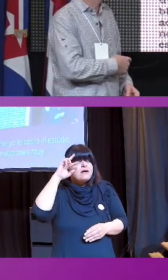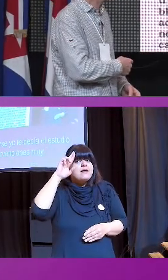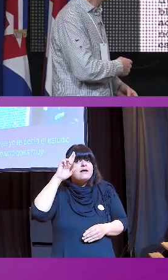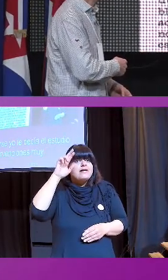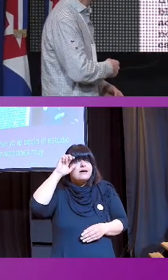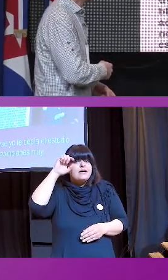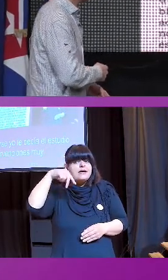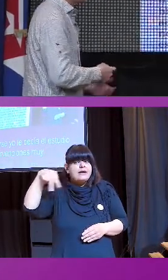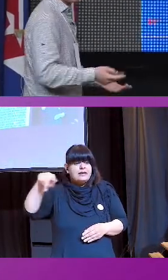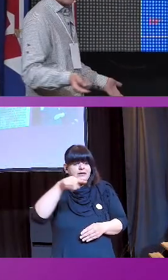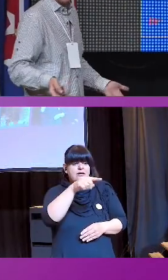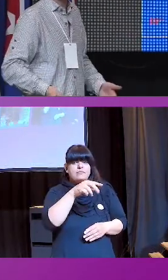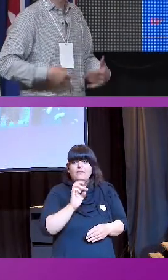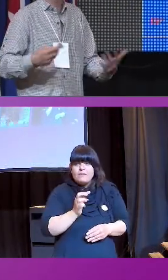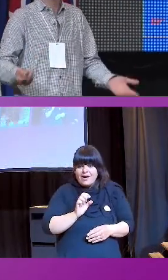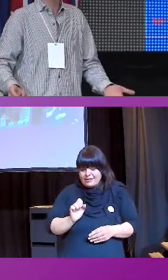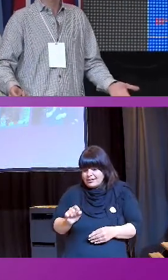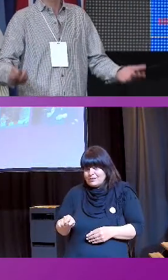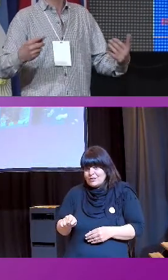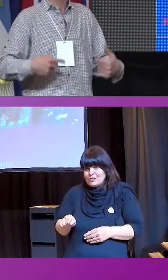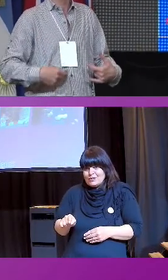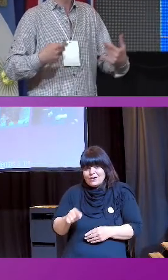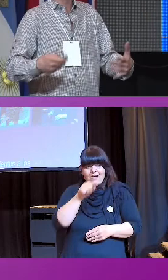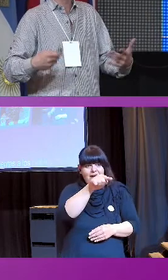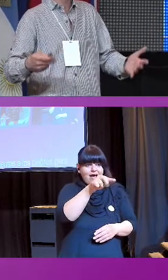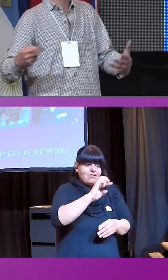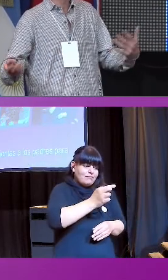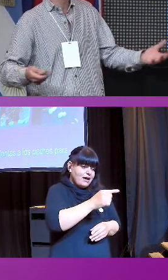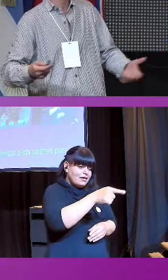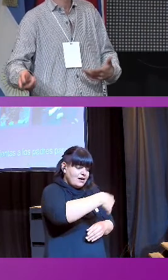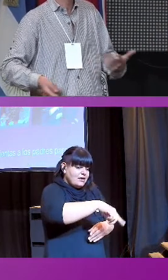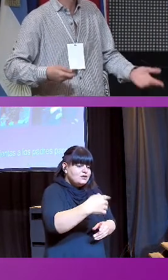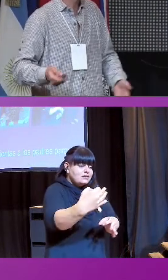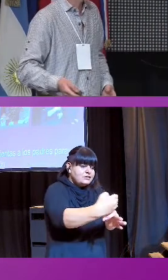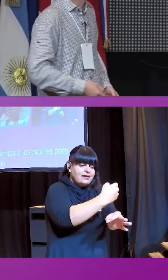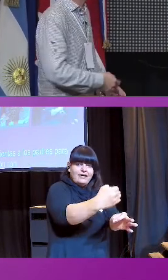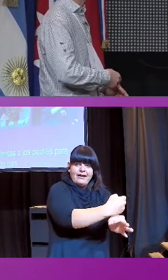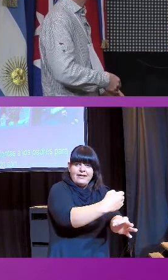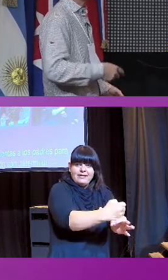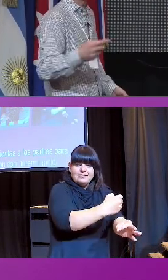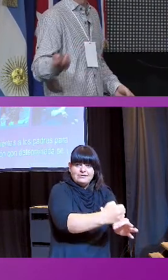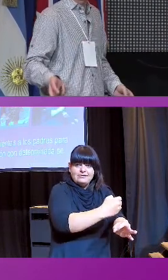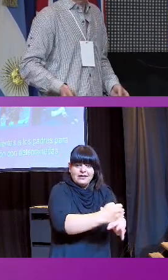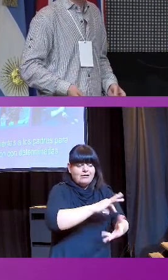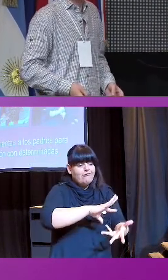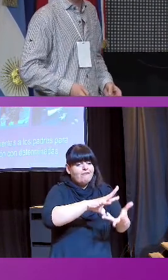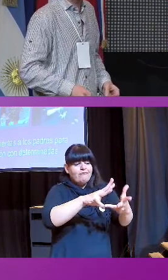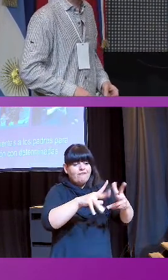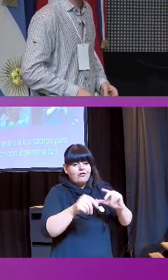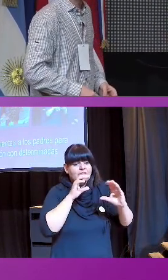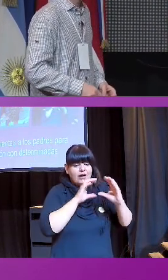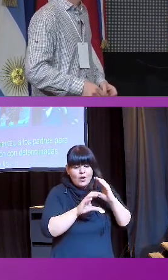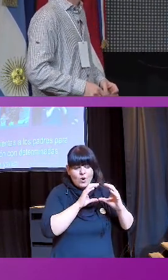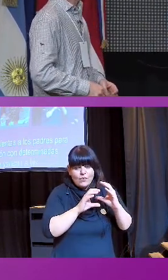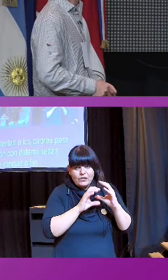este caso, pues son muy chiquititos, le dan herramientas a los padres para que estimulen la sociocomunicación con determinadas estrategias que vamos a ver los que